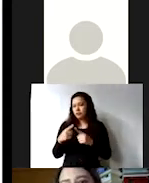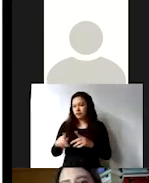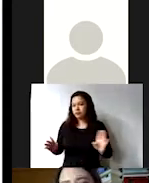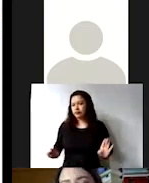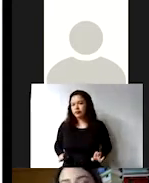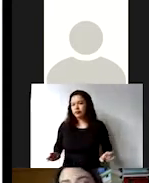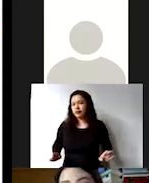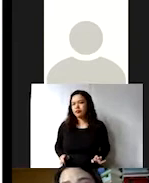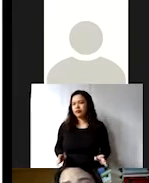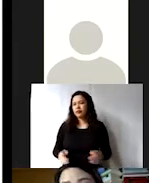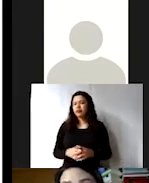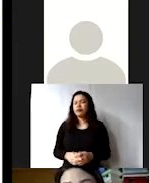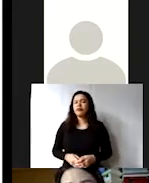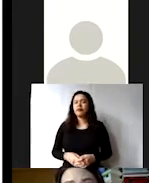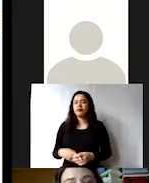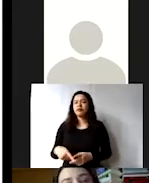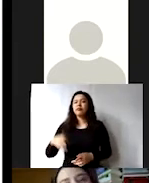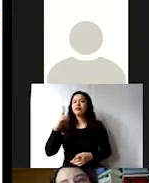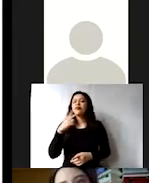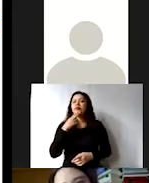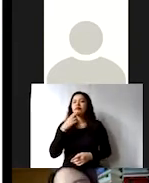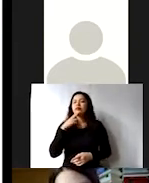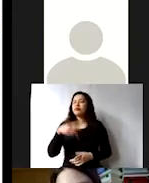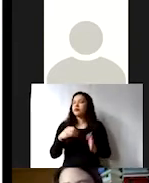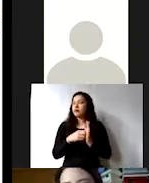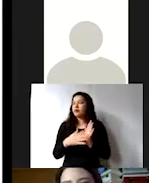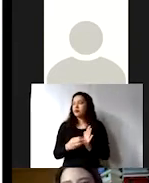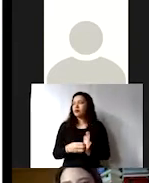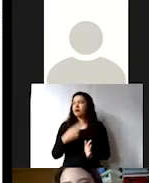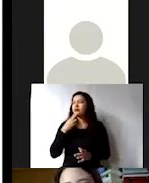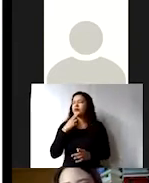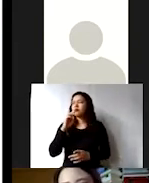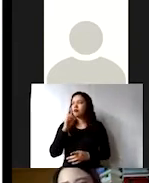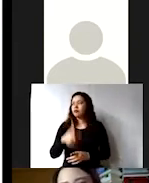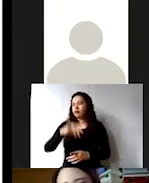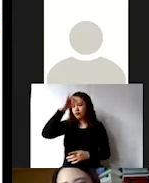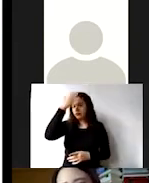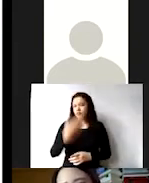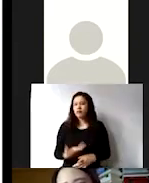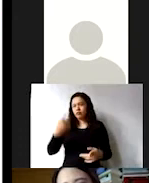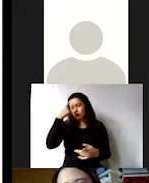es darle el mejor uso a esta agenda, la mejor imagen a la sostenibilidad y no